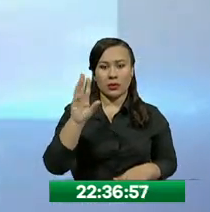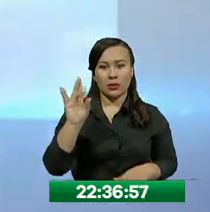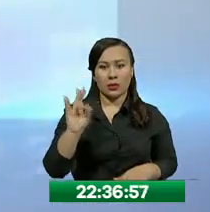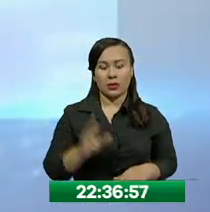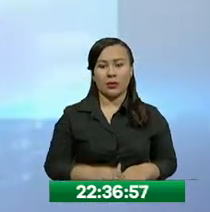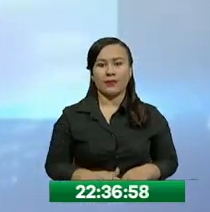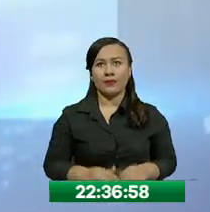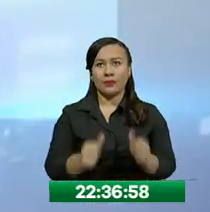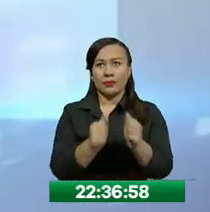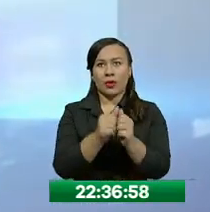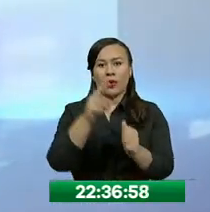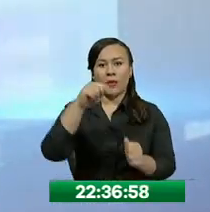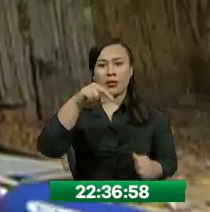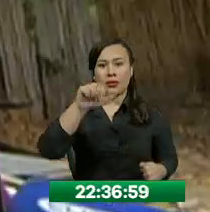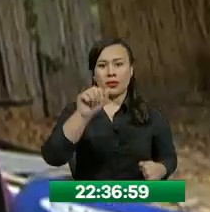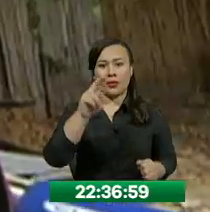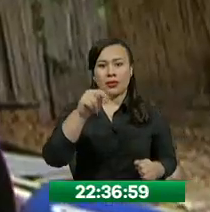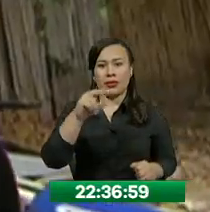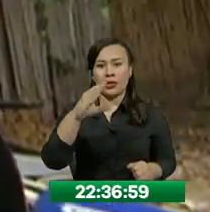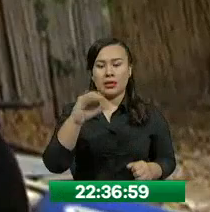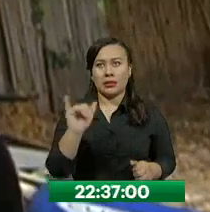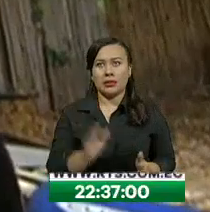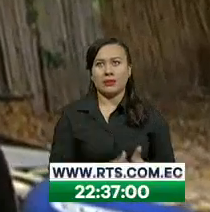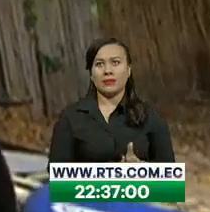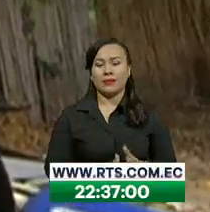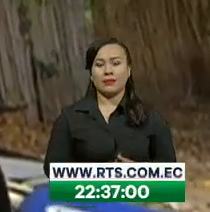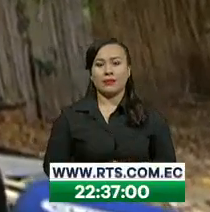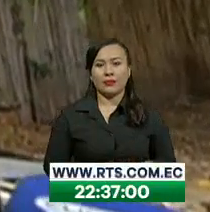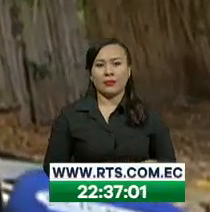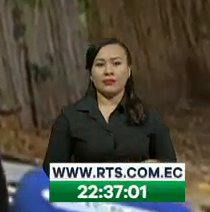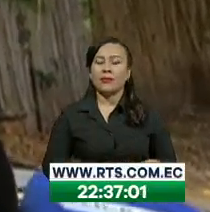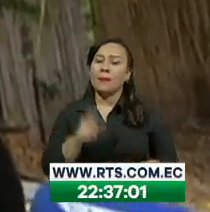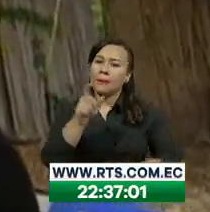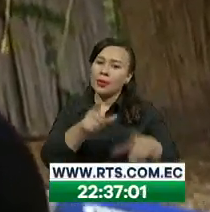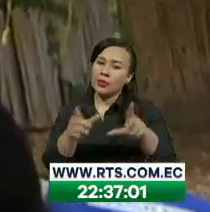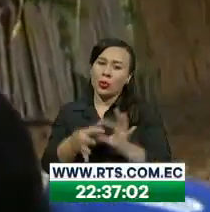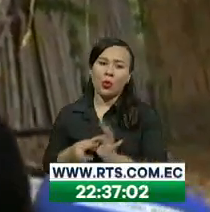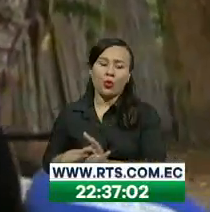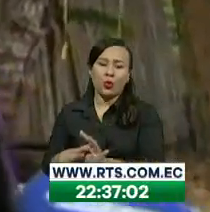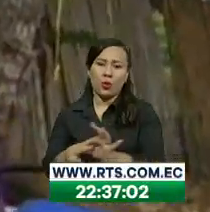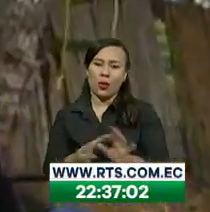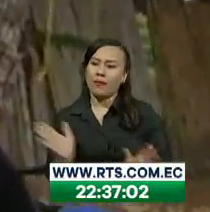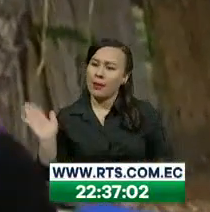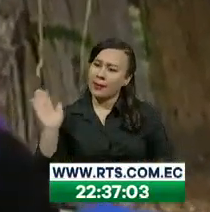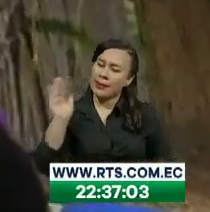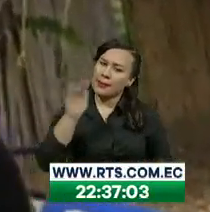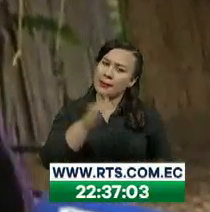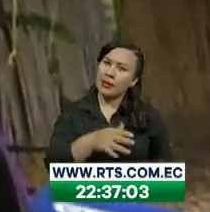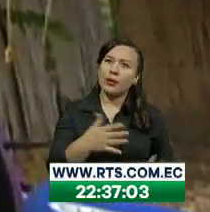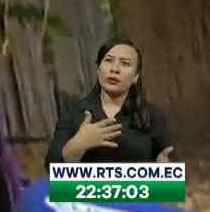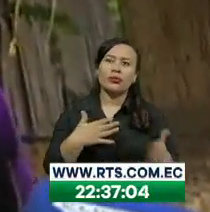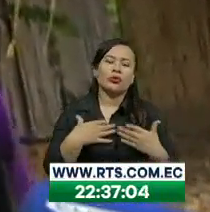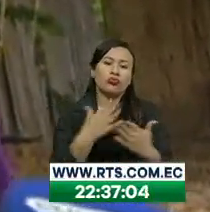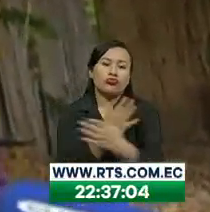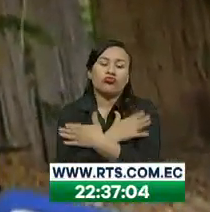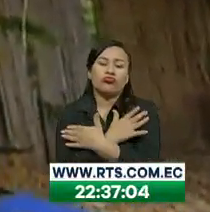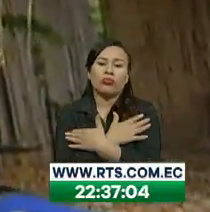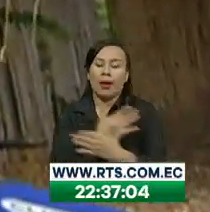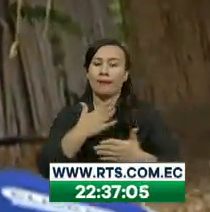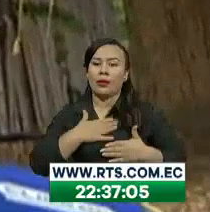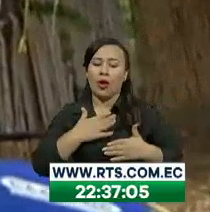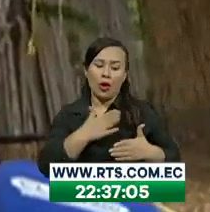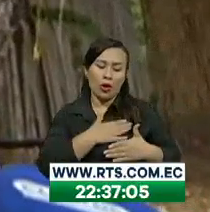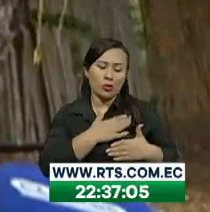099-2191-467 con Nancy Barreto. Las personas que sean caritativas, que me vengan a dejarme, yo les recibo con todo mi corazón y